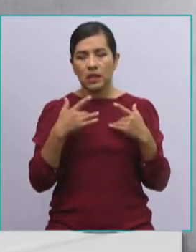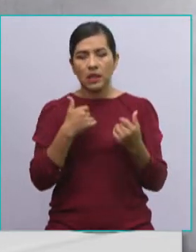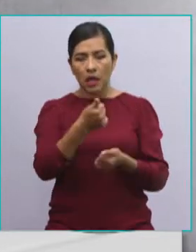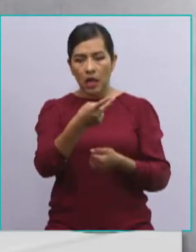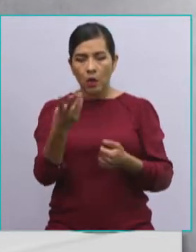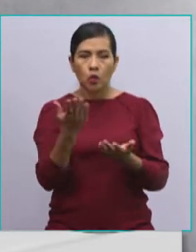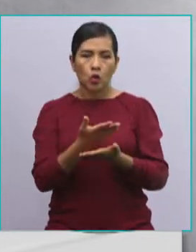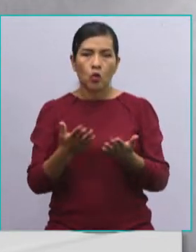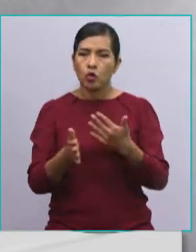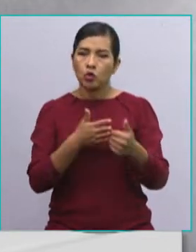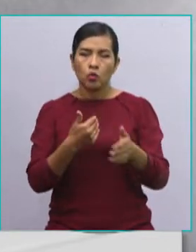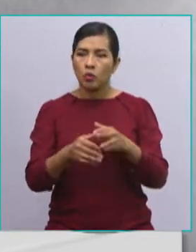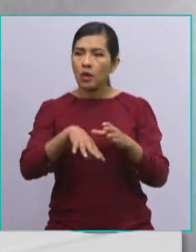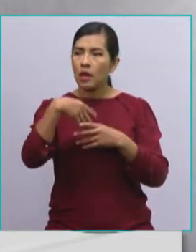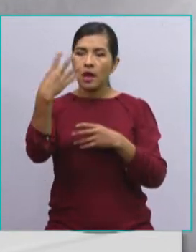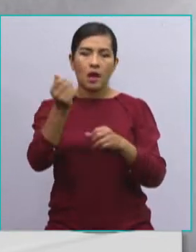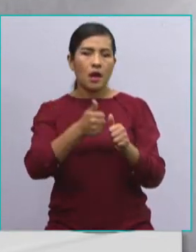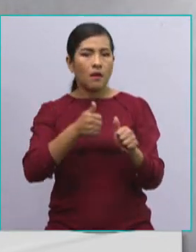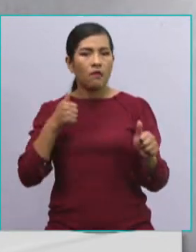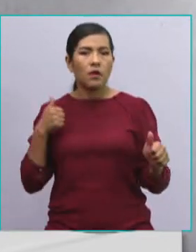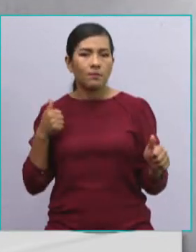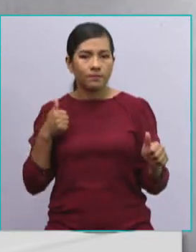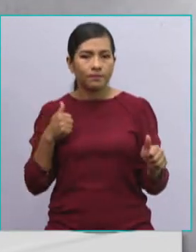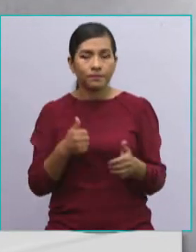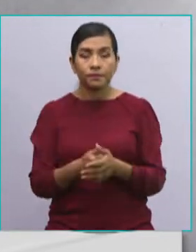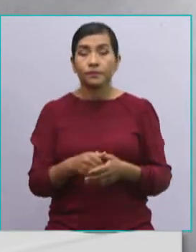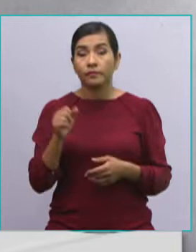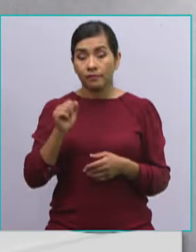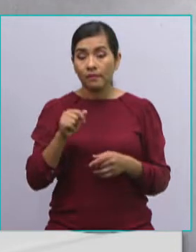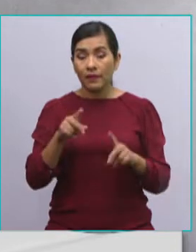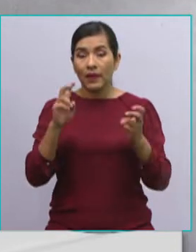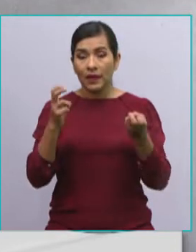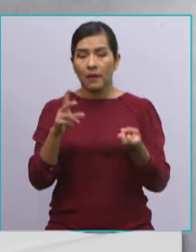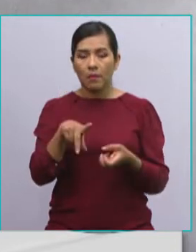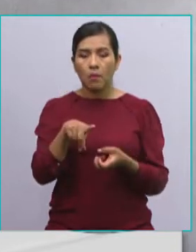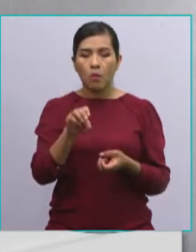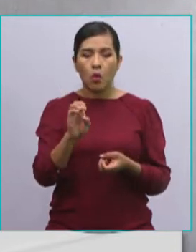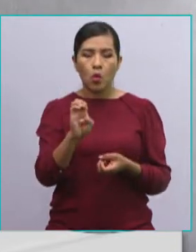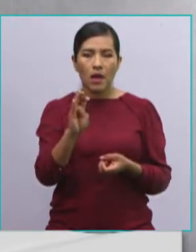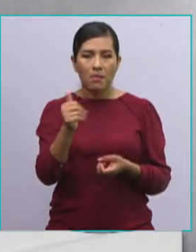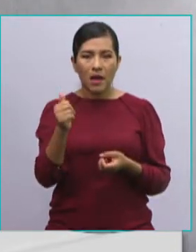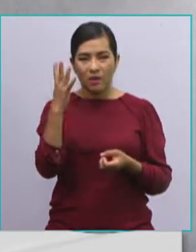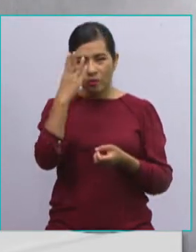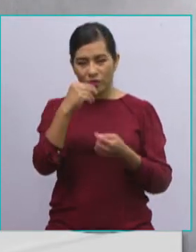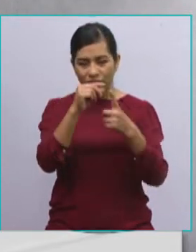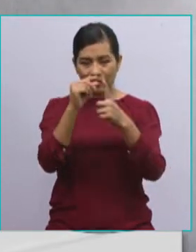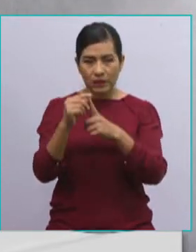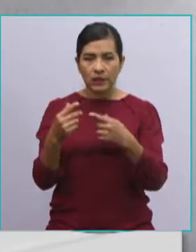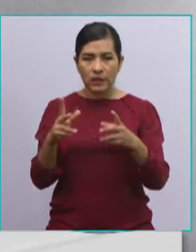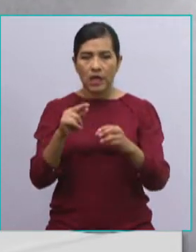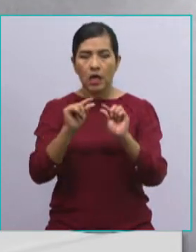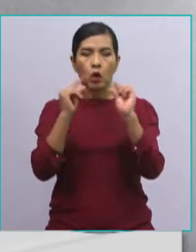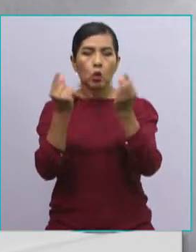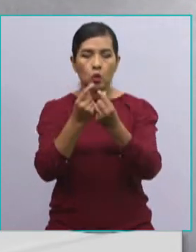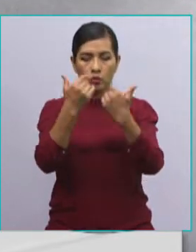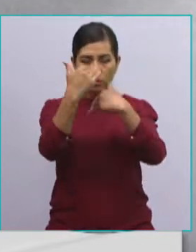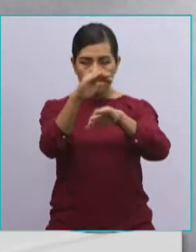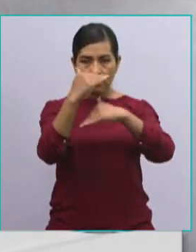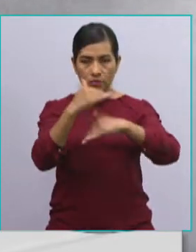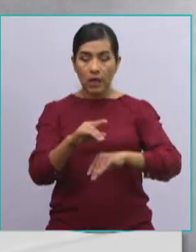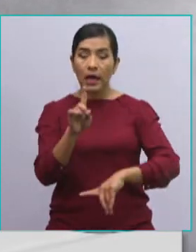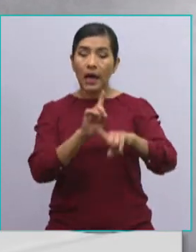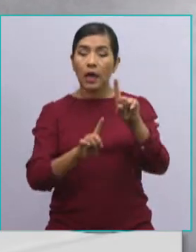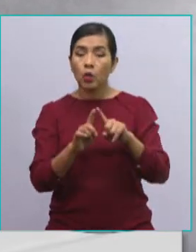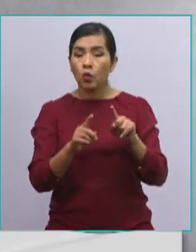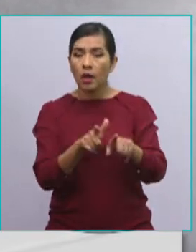sea desde fuera si son poemas son poemas está dividido en secciones hay algunos poemas más largos al